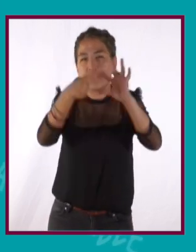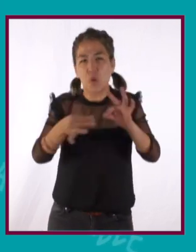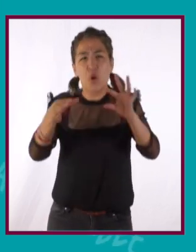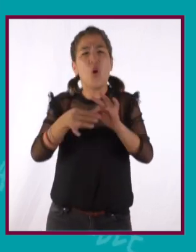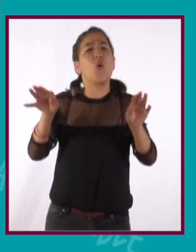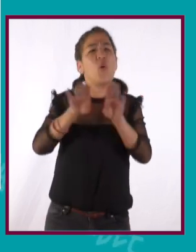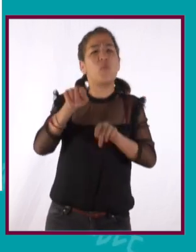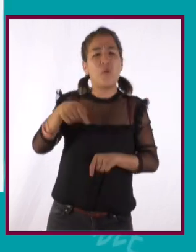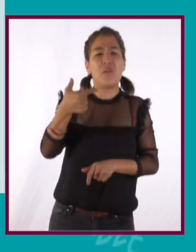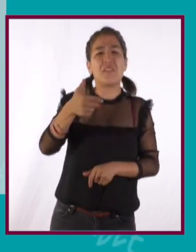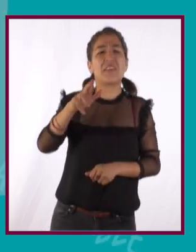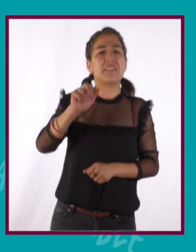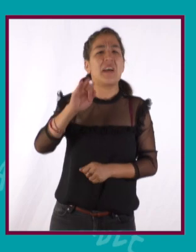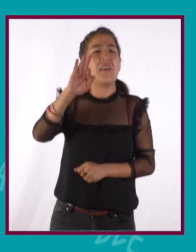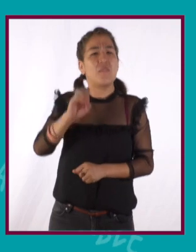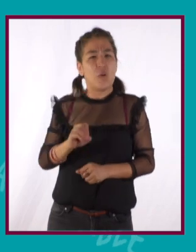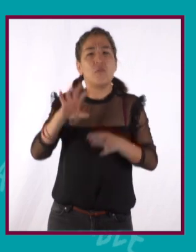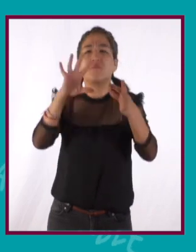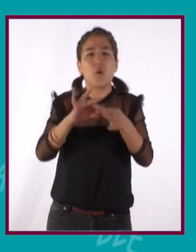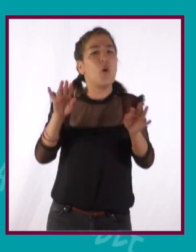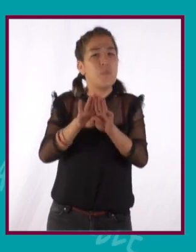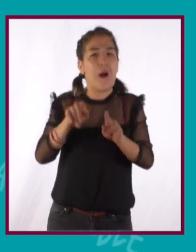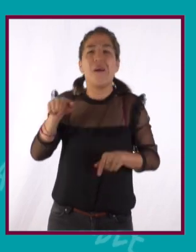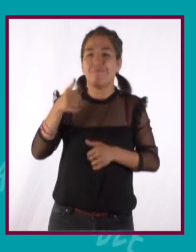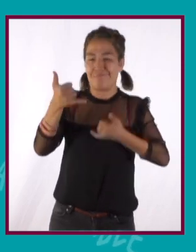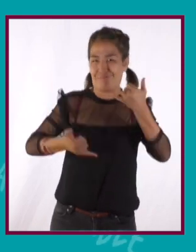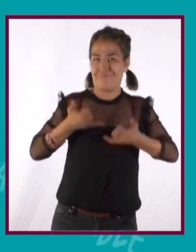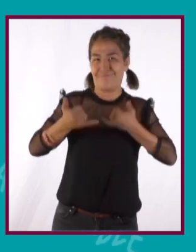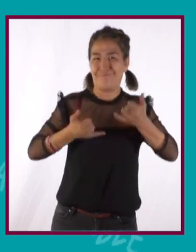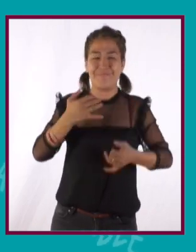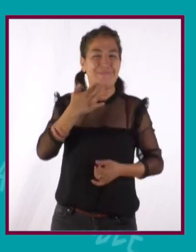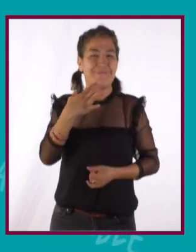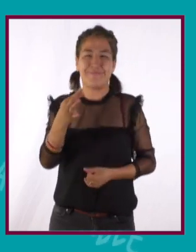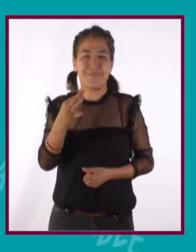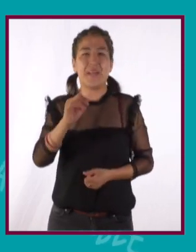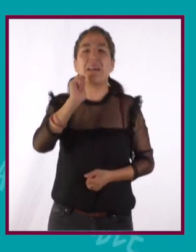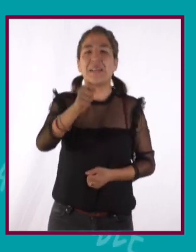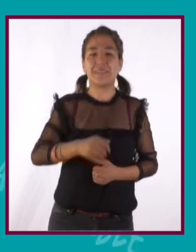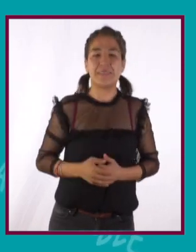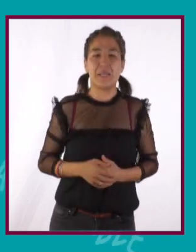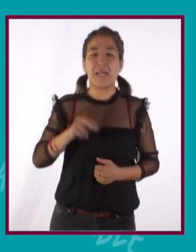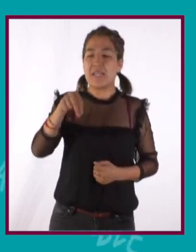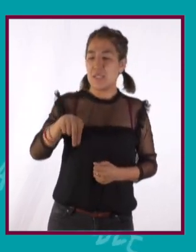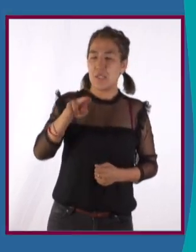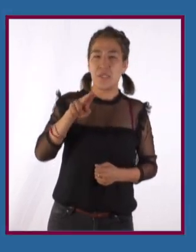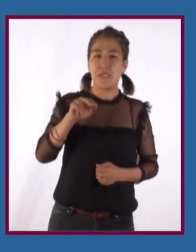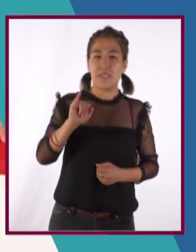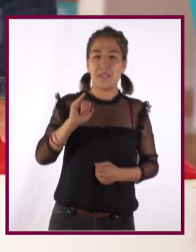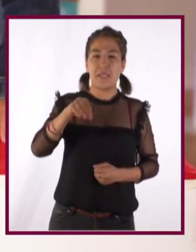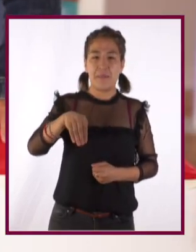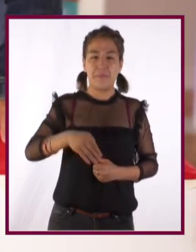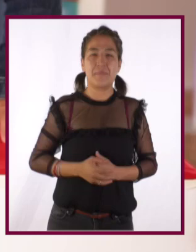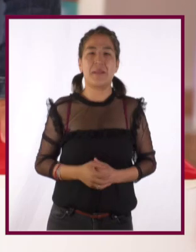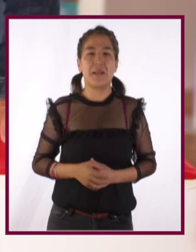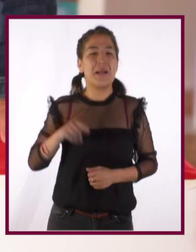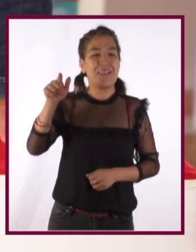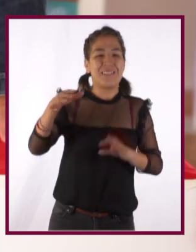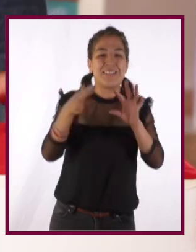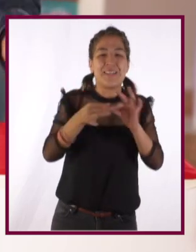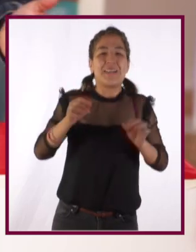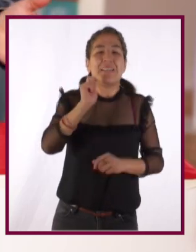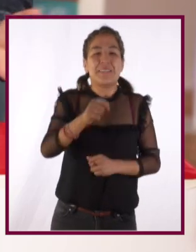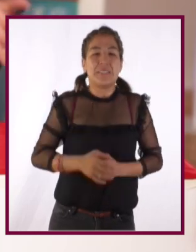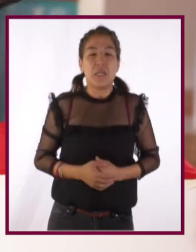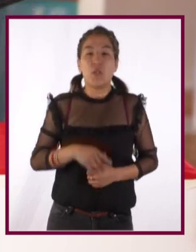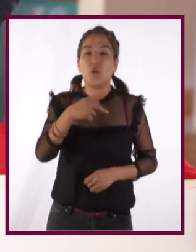explicaremos cómo un grafo puede ser explicado a través de un juego en específico, el de NIM. Como acaba de mencionar Dominique, los